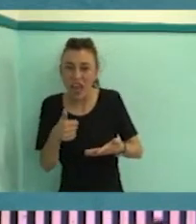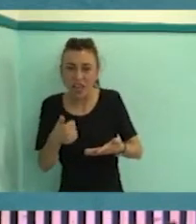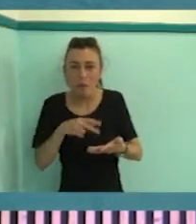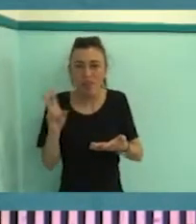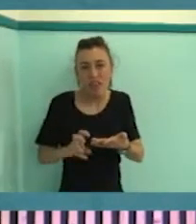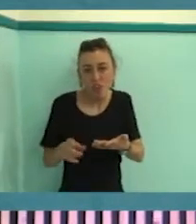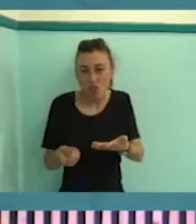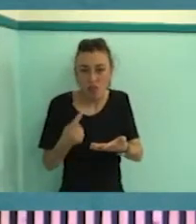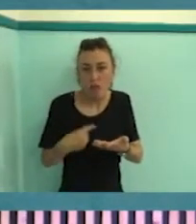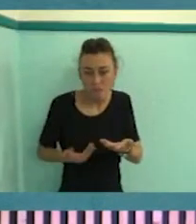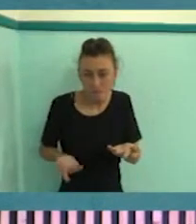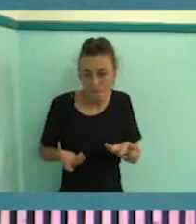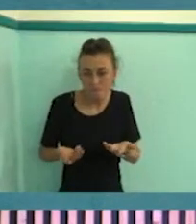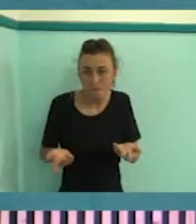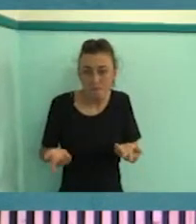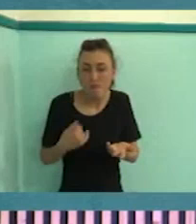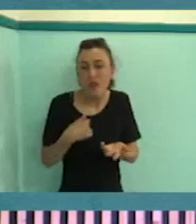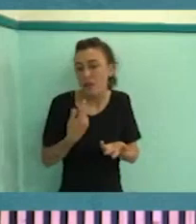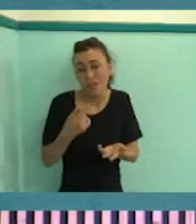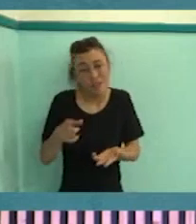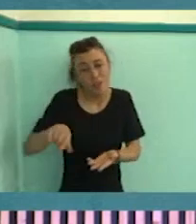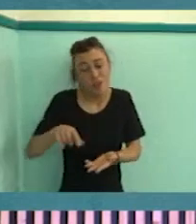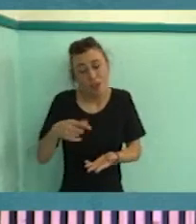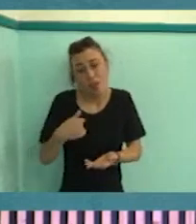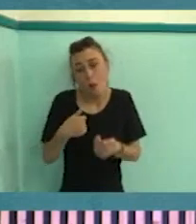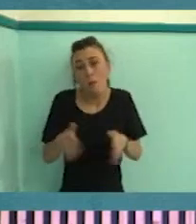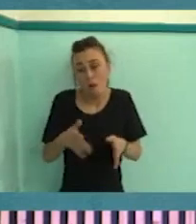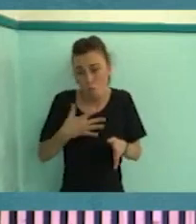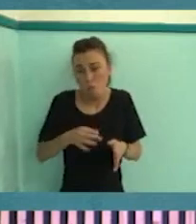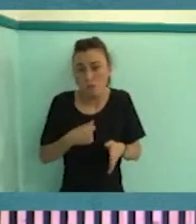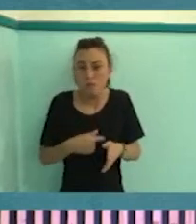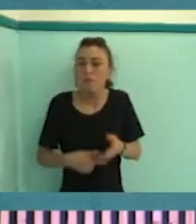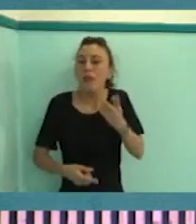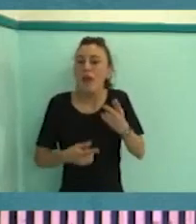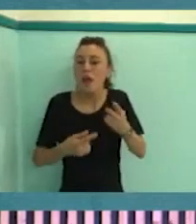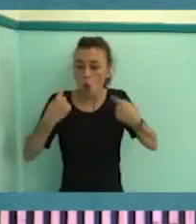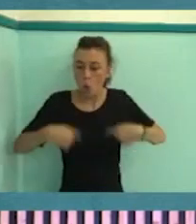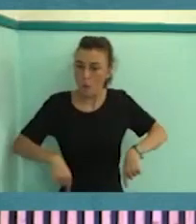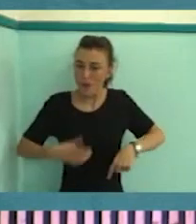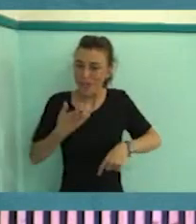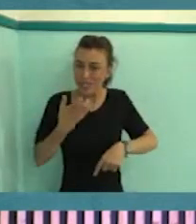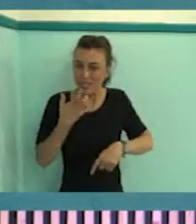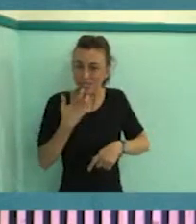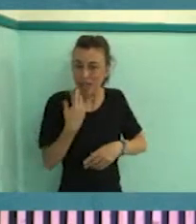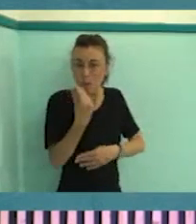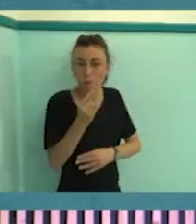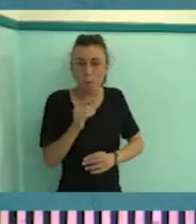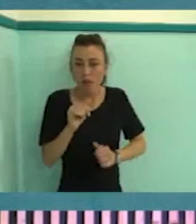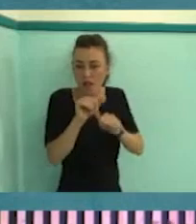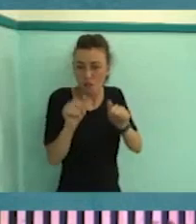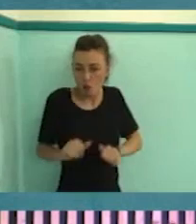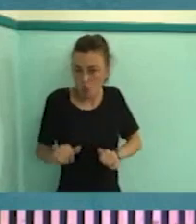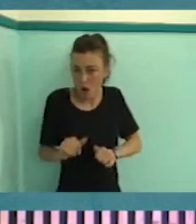la que más se puede perder no tenemos eh cuerpos que al final cuando tú posas pues puedes manipular tenemos retoques